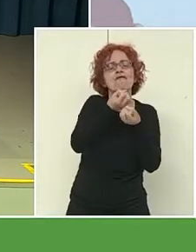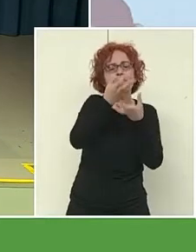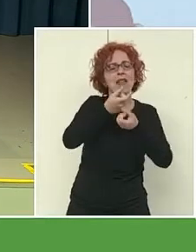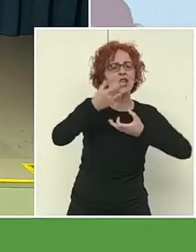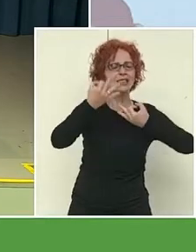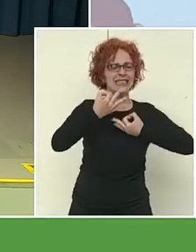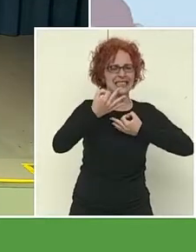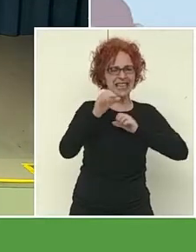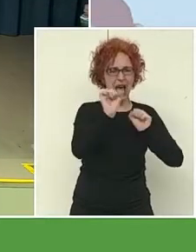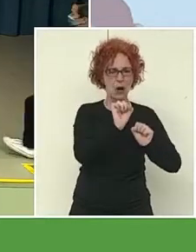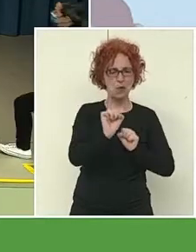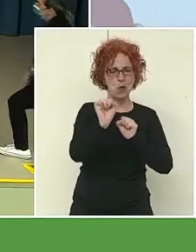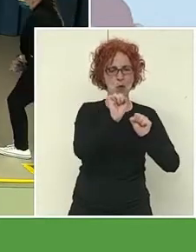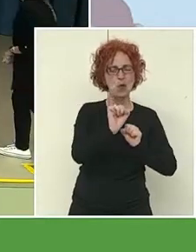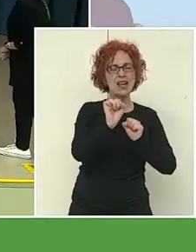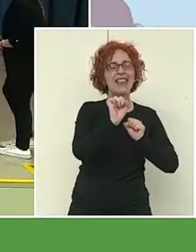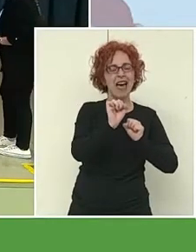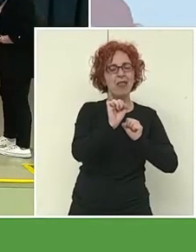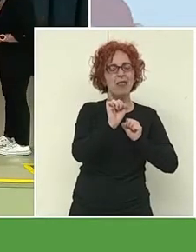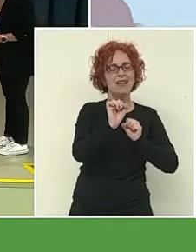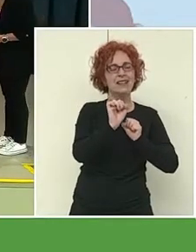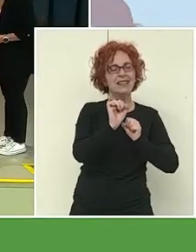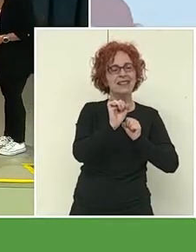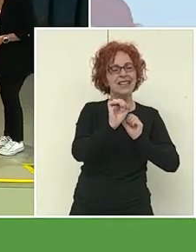Su relación con la ciberseguridad